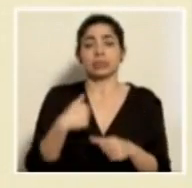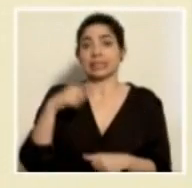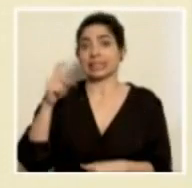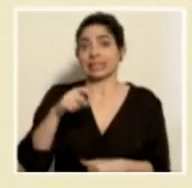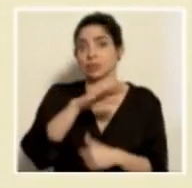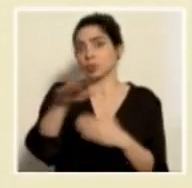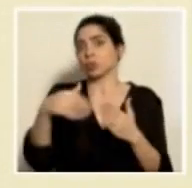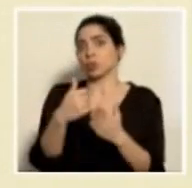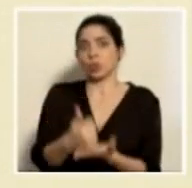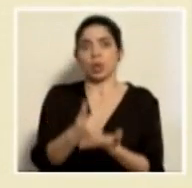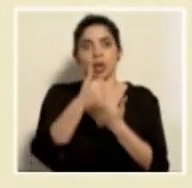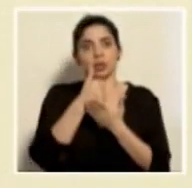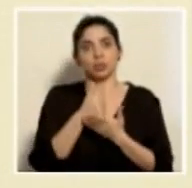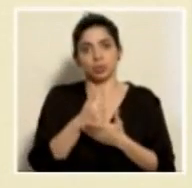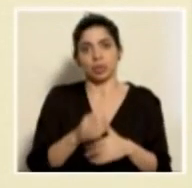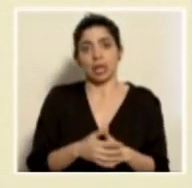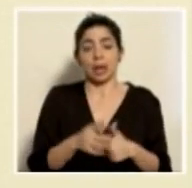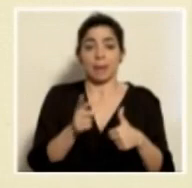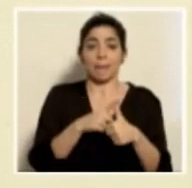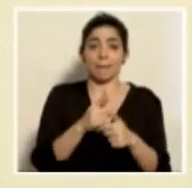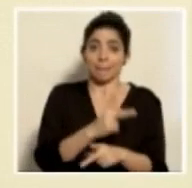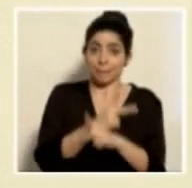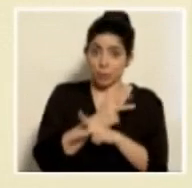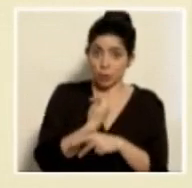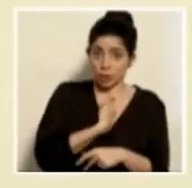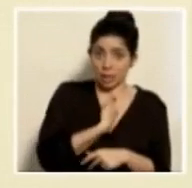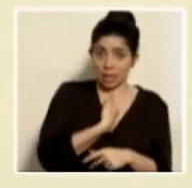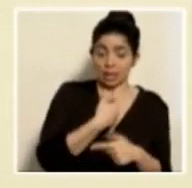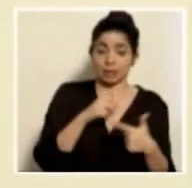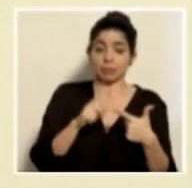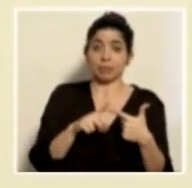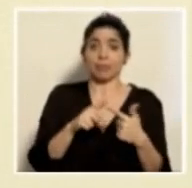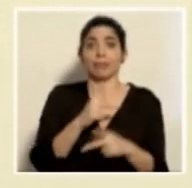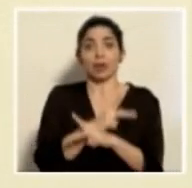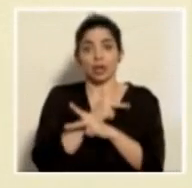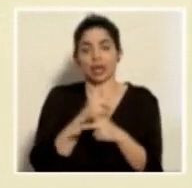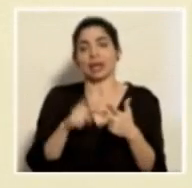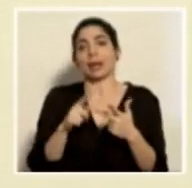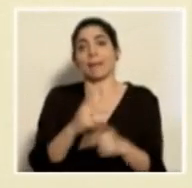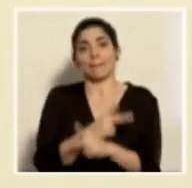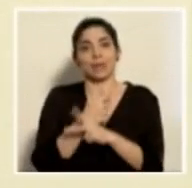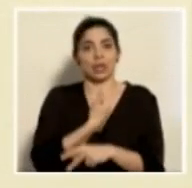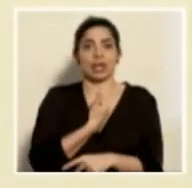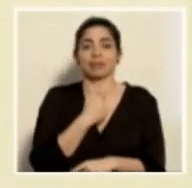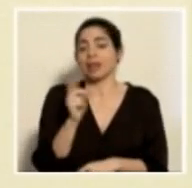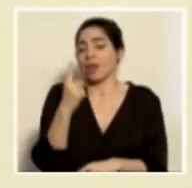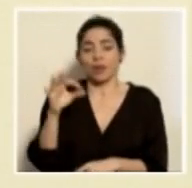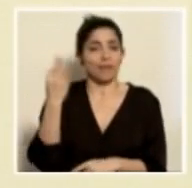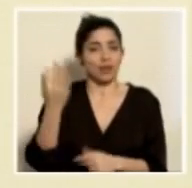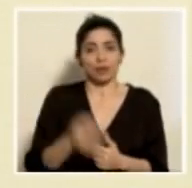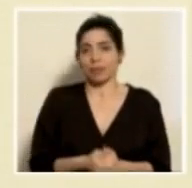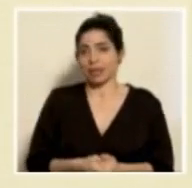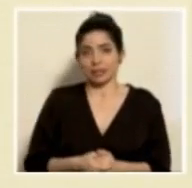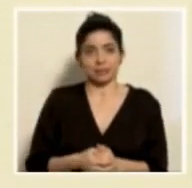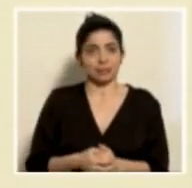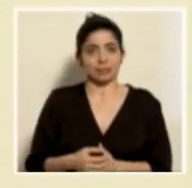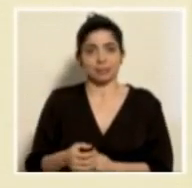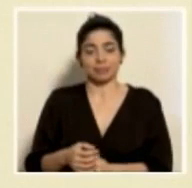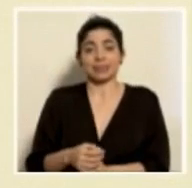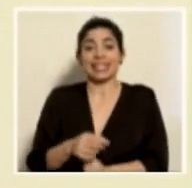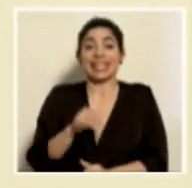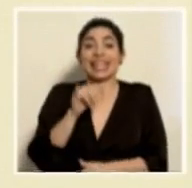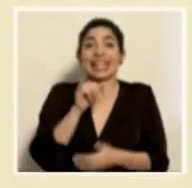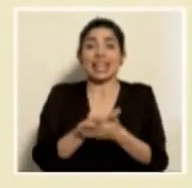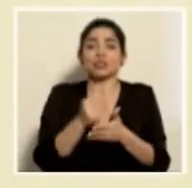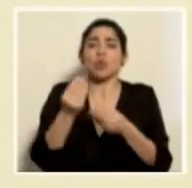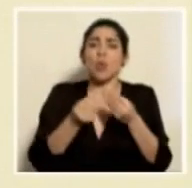ayuda de todos y todas. Protegernos, protegernos y protegernos. Esa es la única forma. Y en eso es,